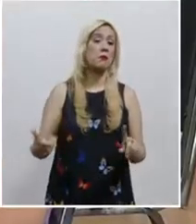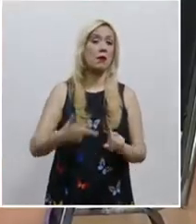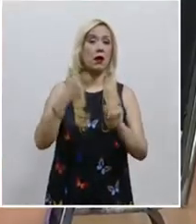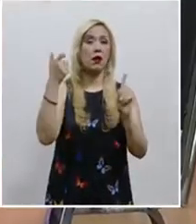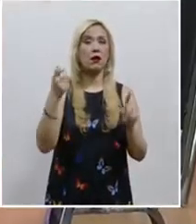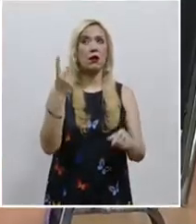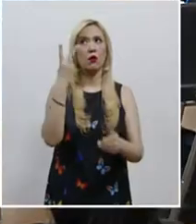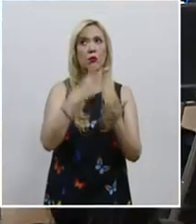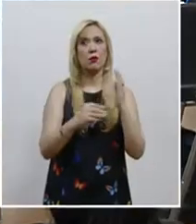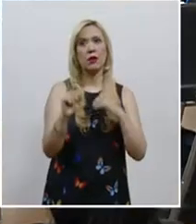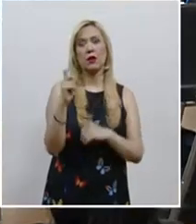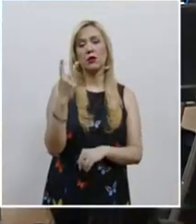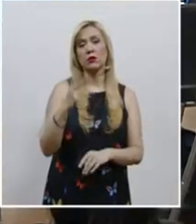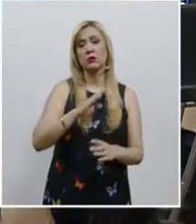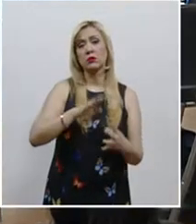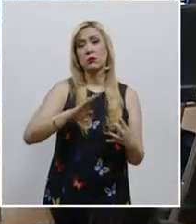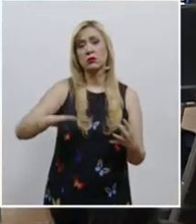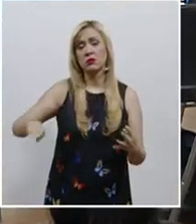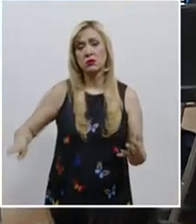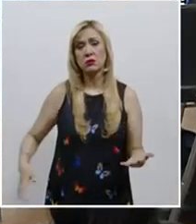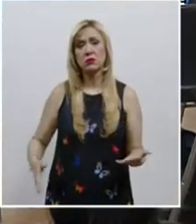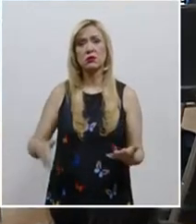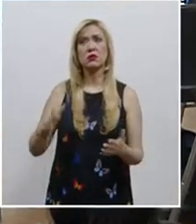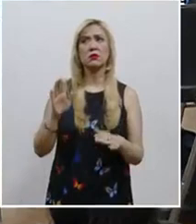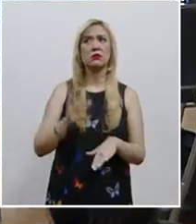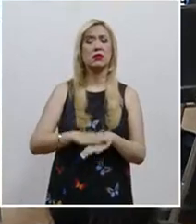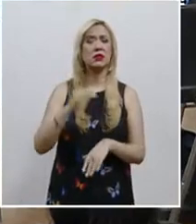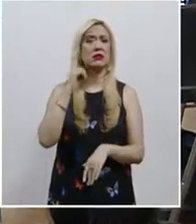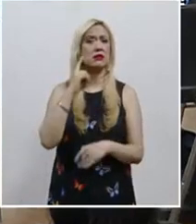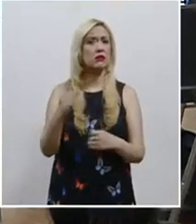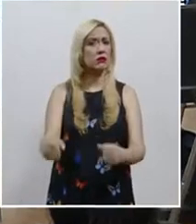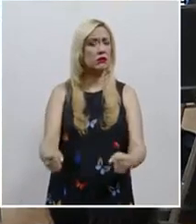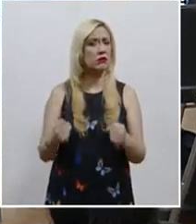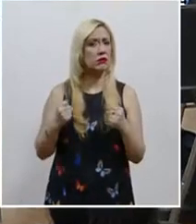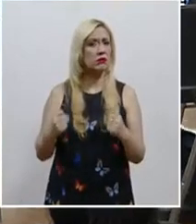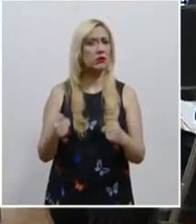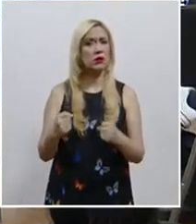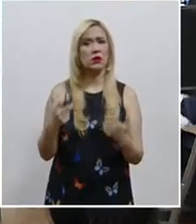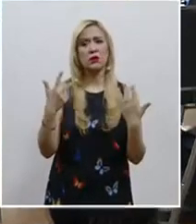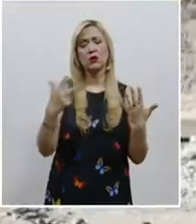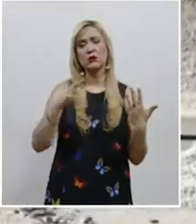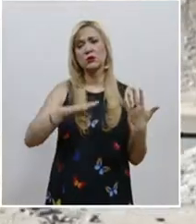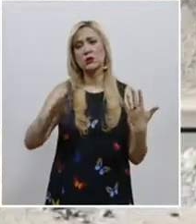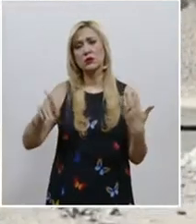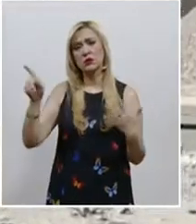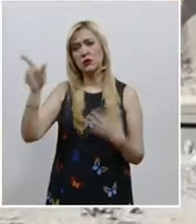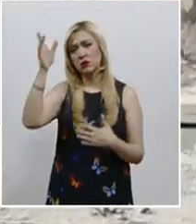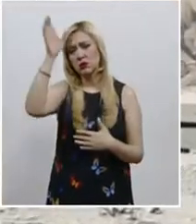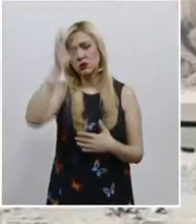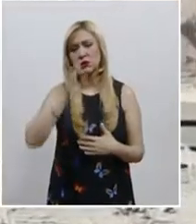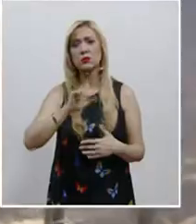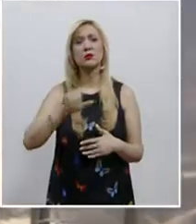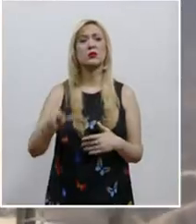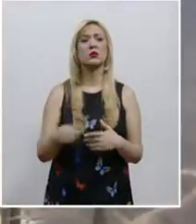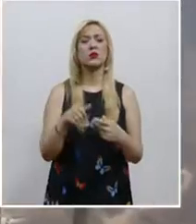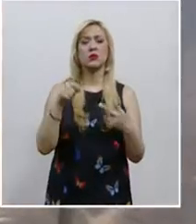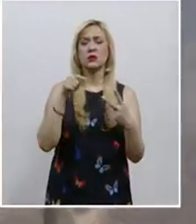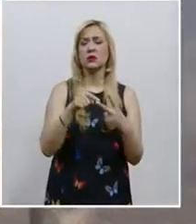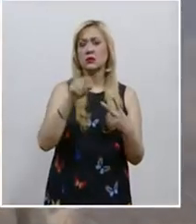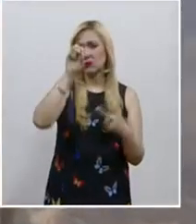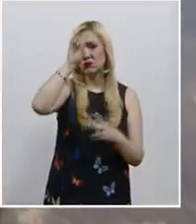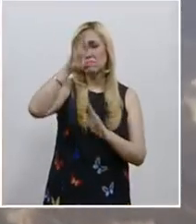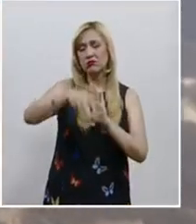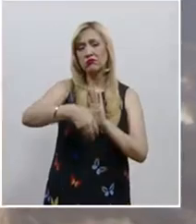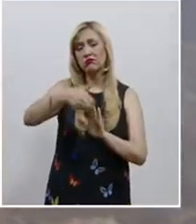en 2022. Guerrero es la entidad con el mayor número de agresiones letales, con 8. Por segundo año consecutivo, la minería